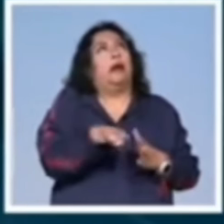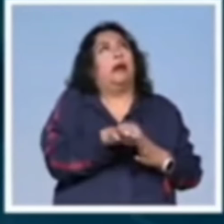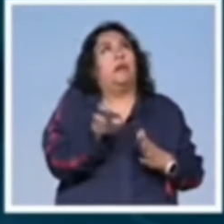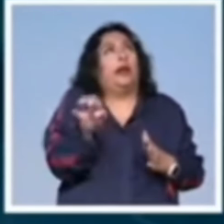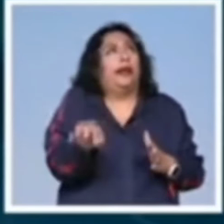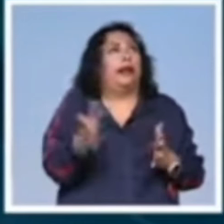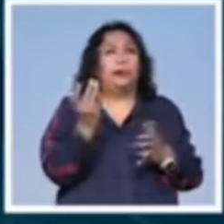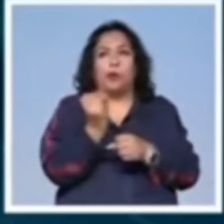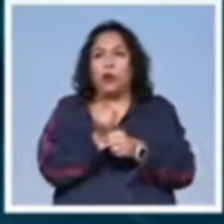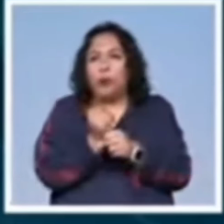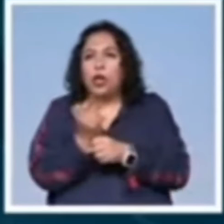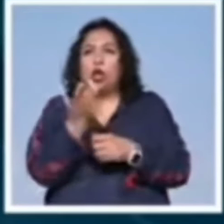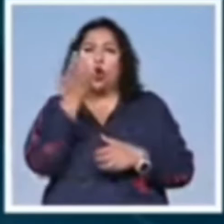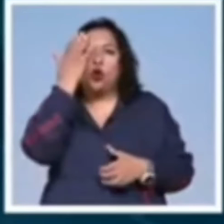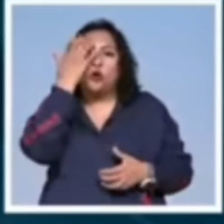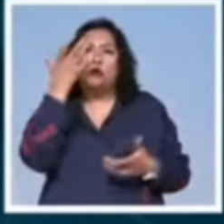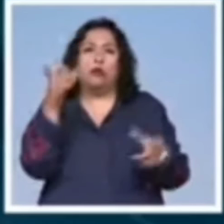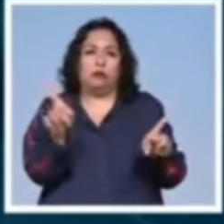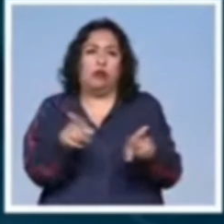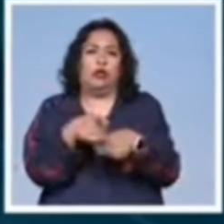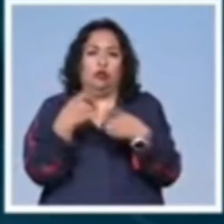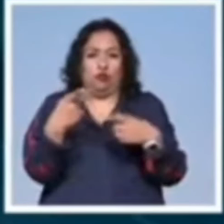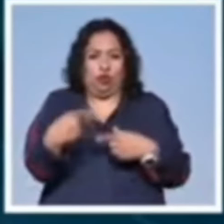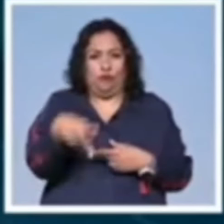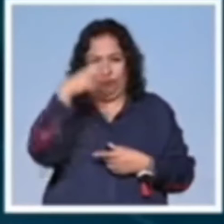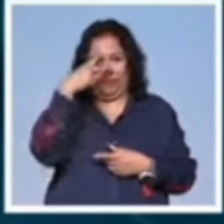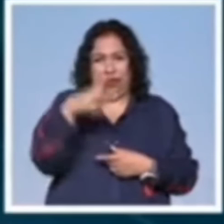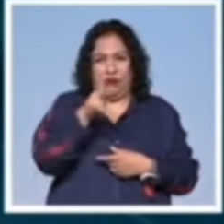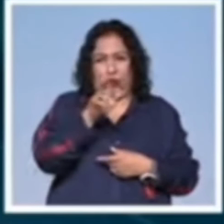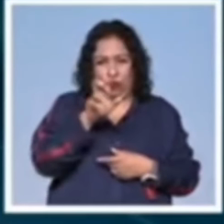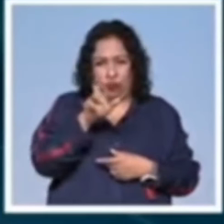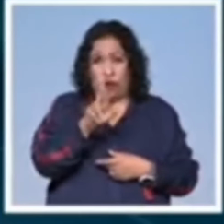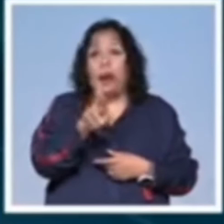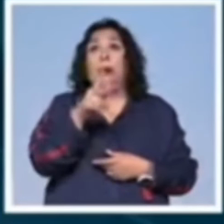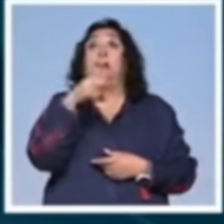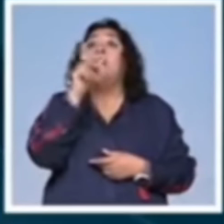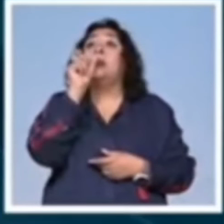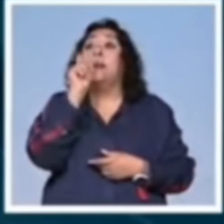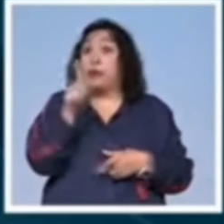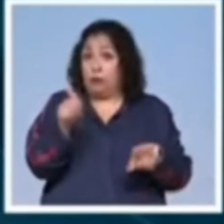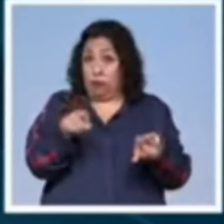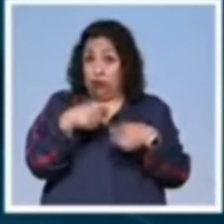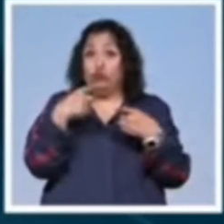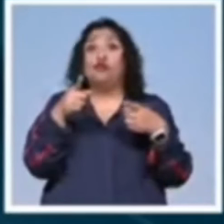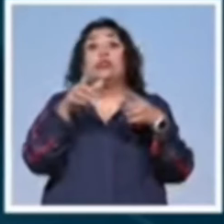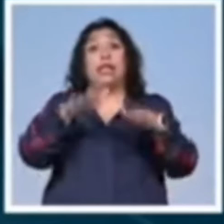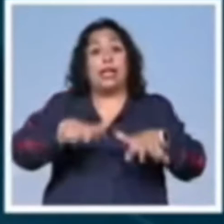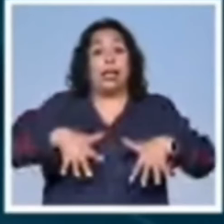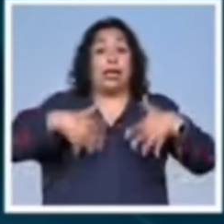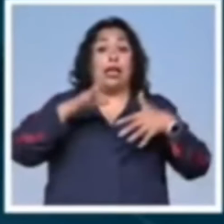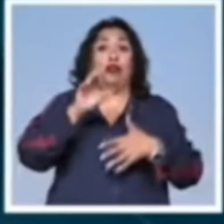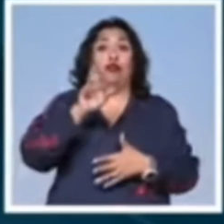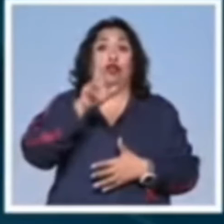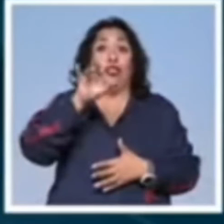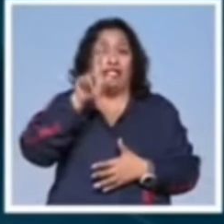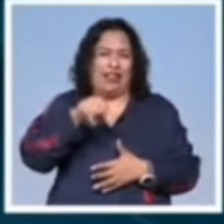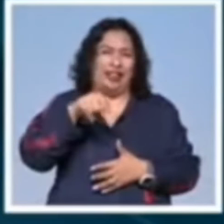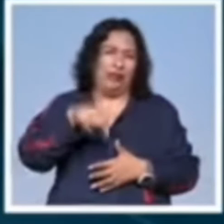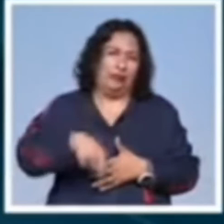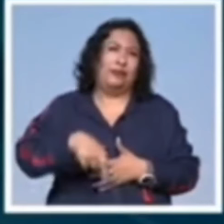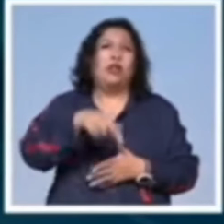el estudio y el conocimiento de la música popular mexicana, pero también de la música de concierto en este